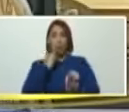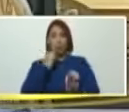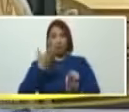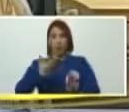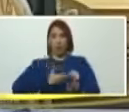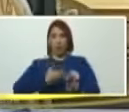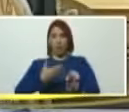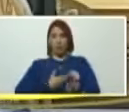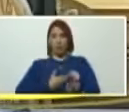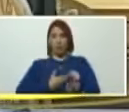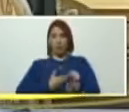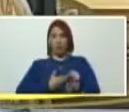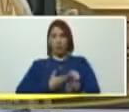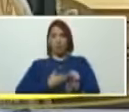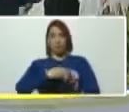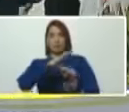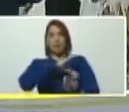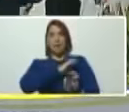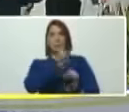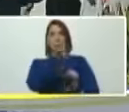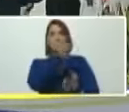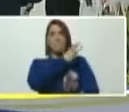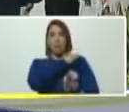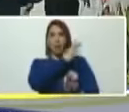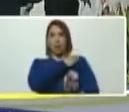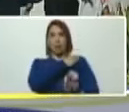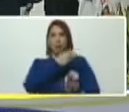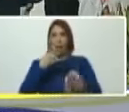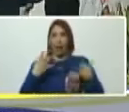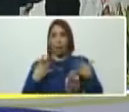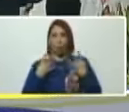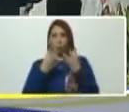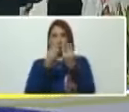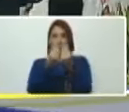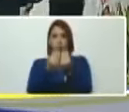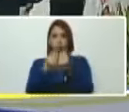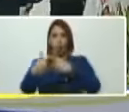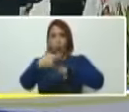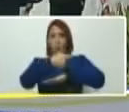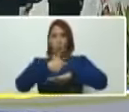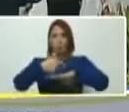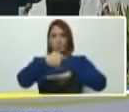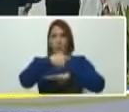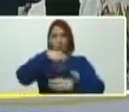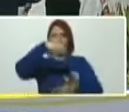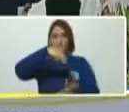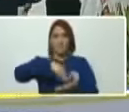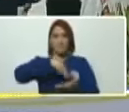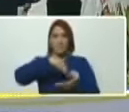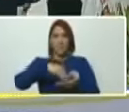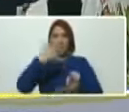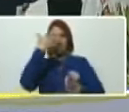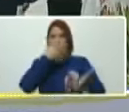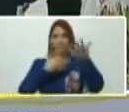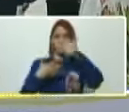de Caracas, Carmen Melenda. Viene acompañada por el gobernador de Miranda, Héctor